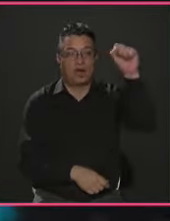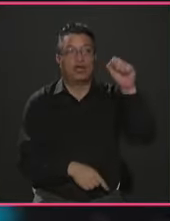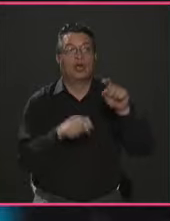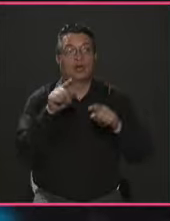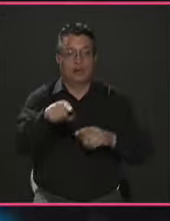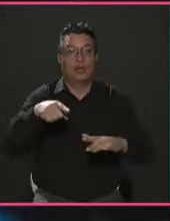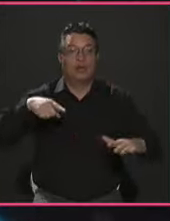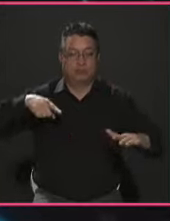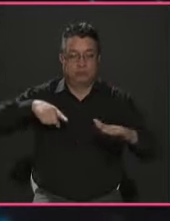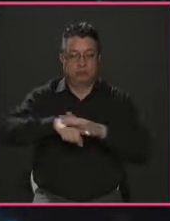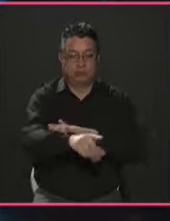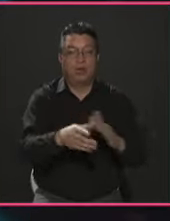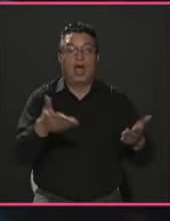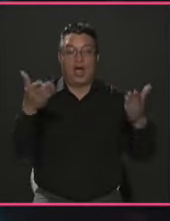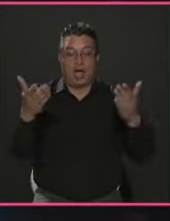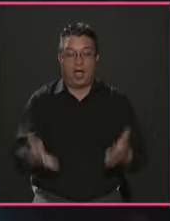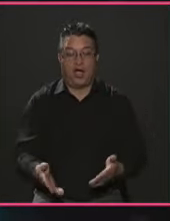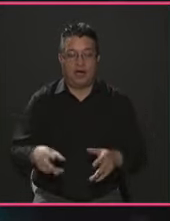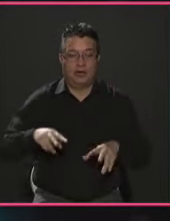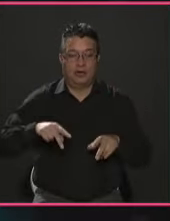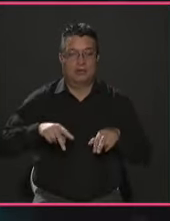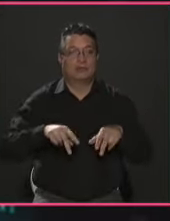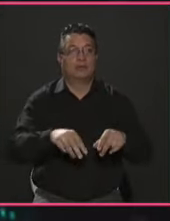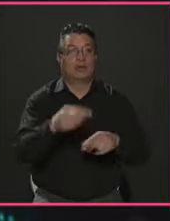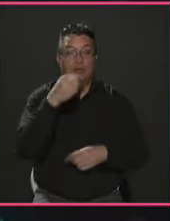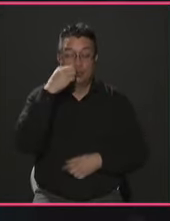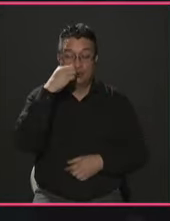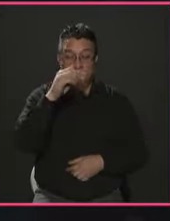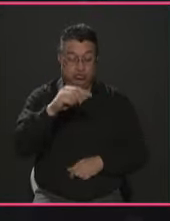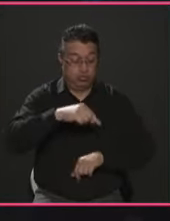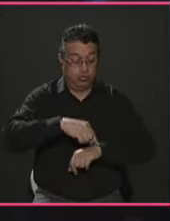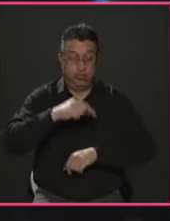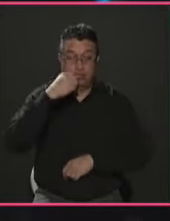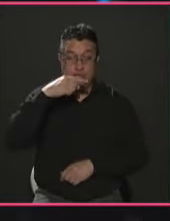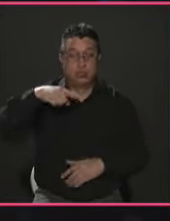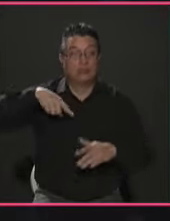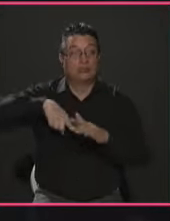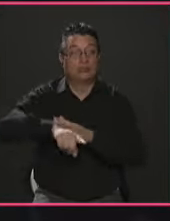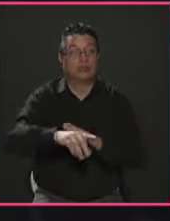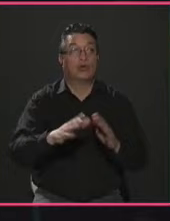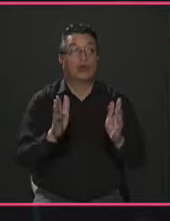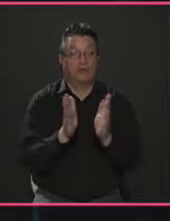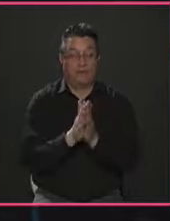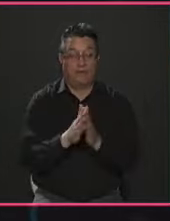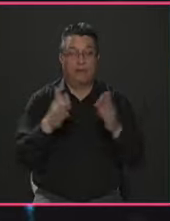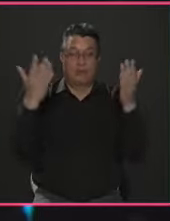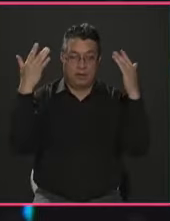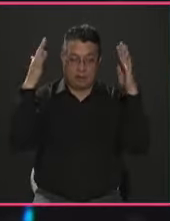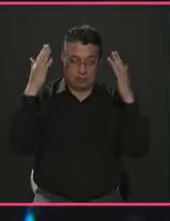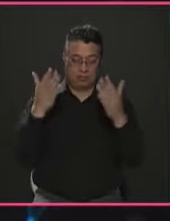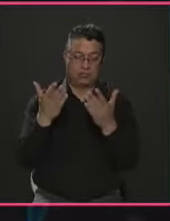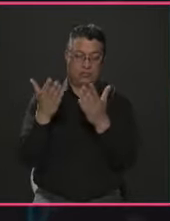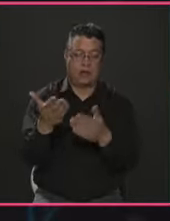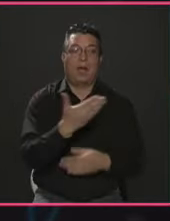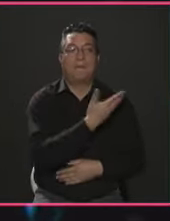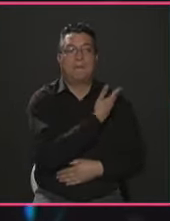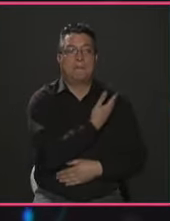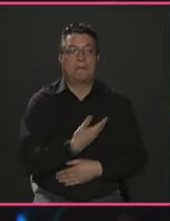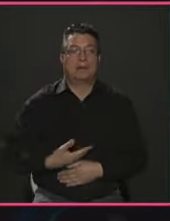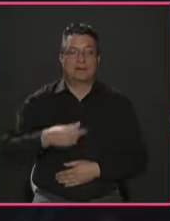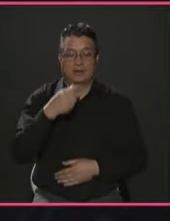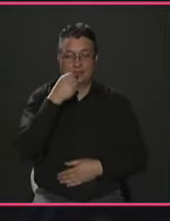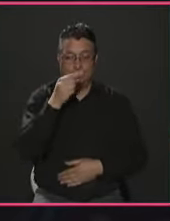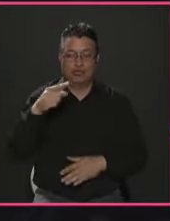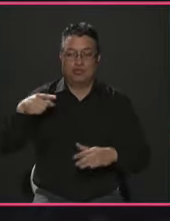entrada oficial a este salón nos dicen en los próximos segundos por favor les pedimos un aplauso para para el presidente que viene